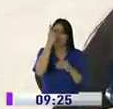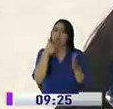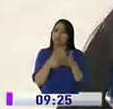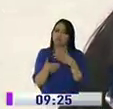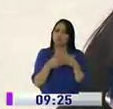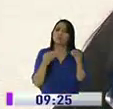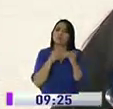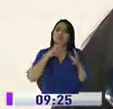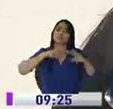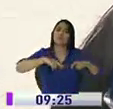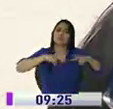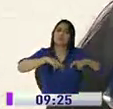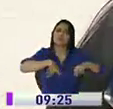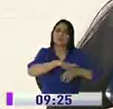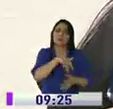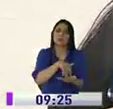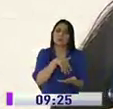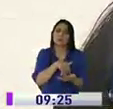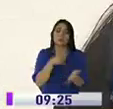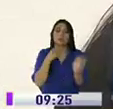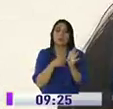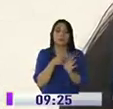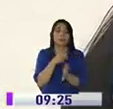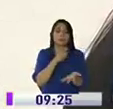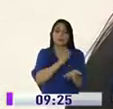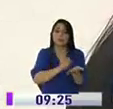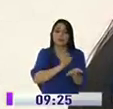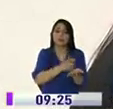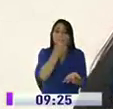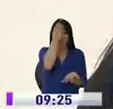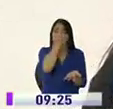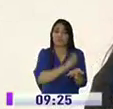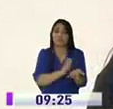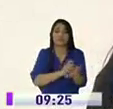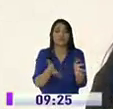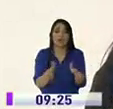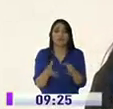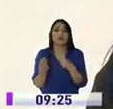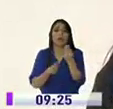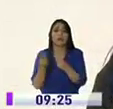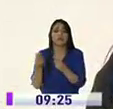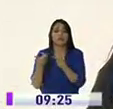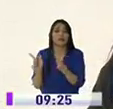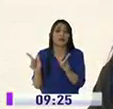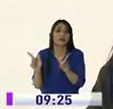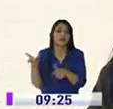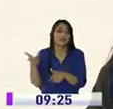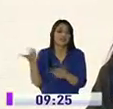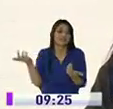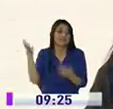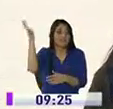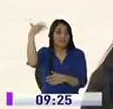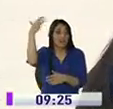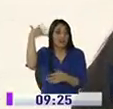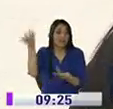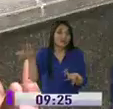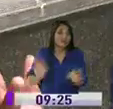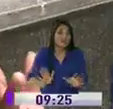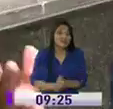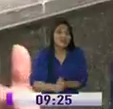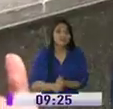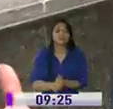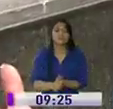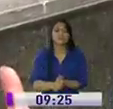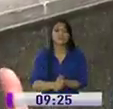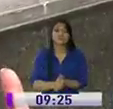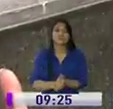acerca de lo que están estudiando. Vuelta, si no tienen tarea, van a estar desocupados, como se dicen en el ocio. Si es que no